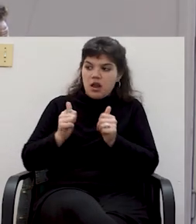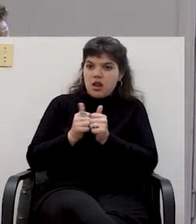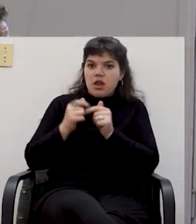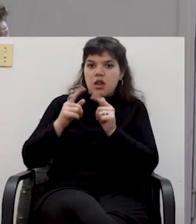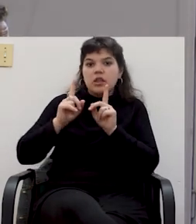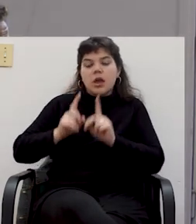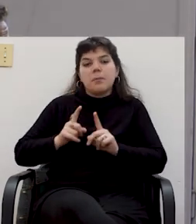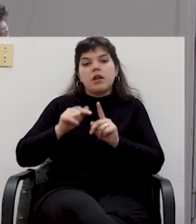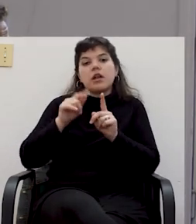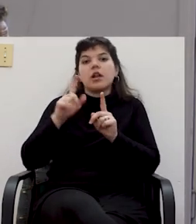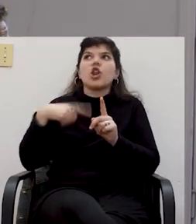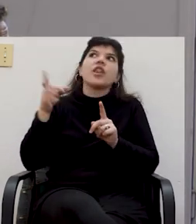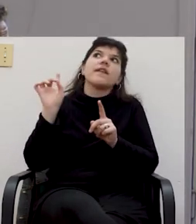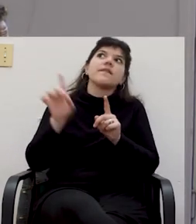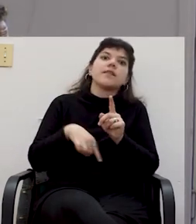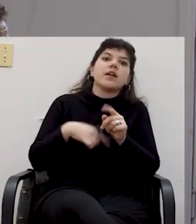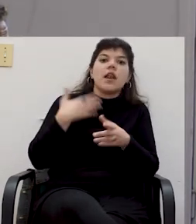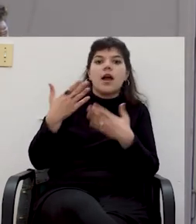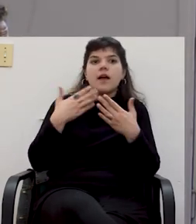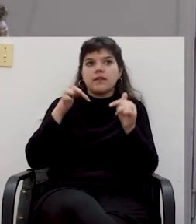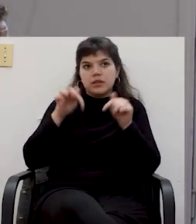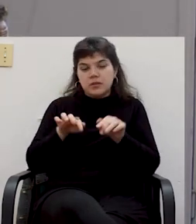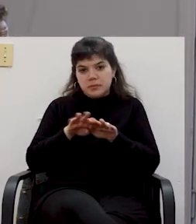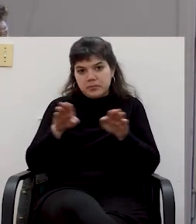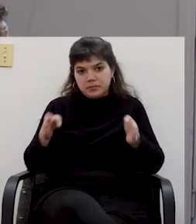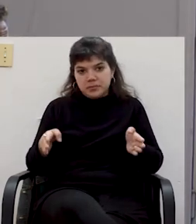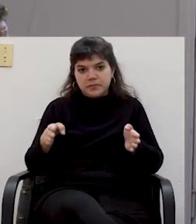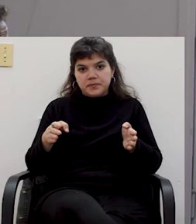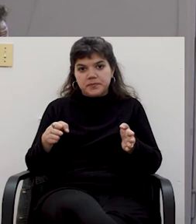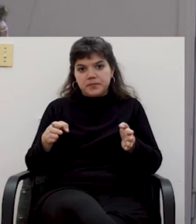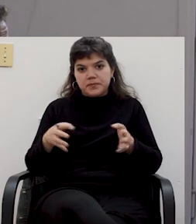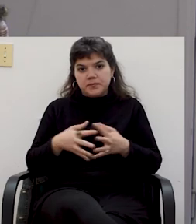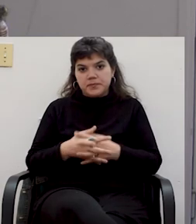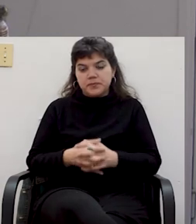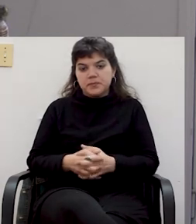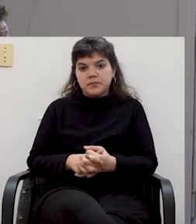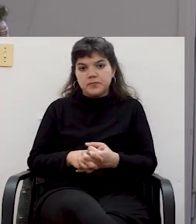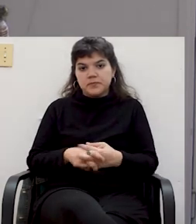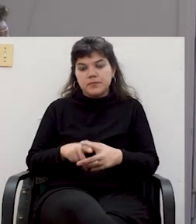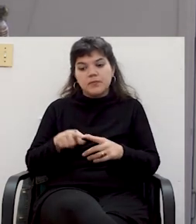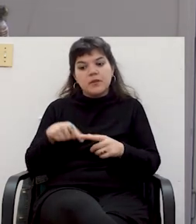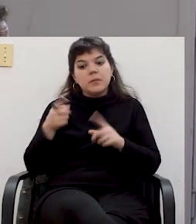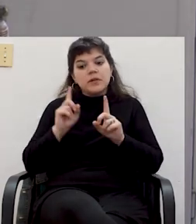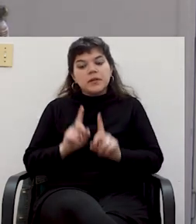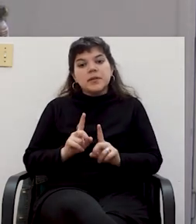de dónde venimos a conversar en esta mesa. Después también,